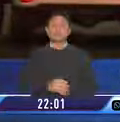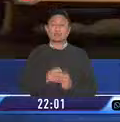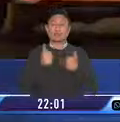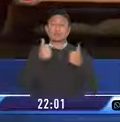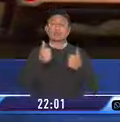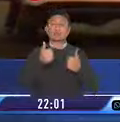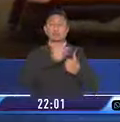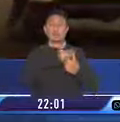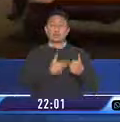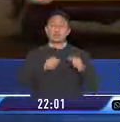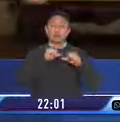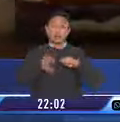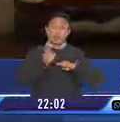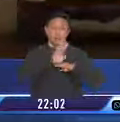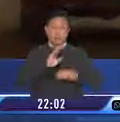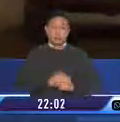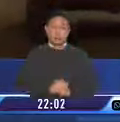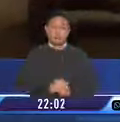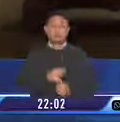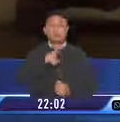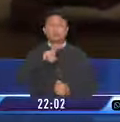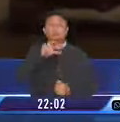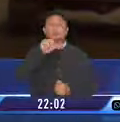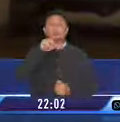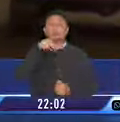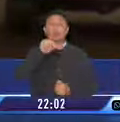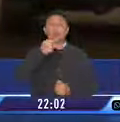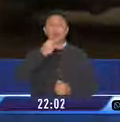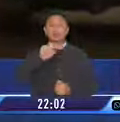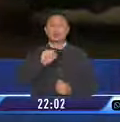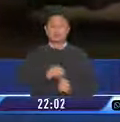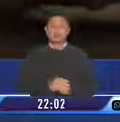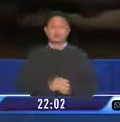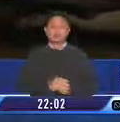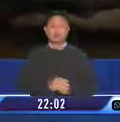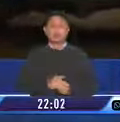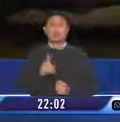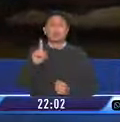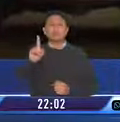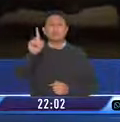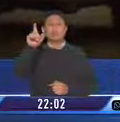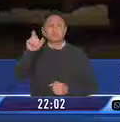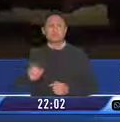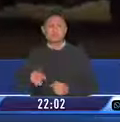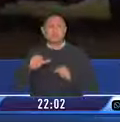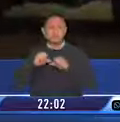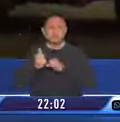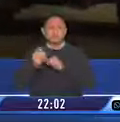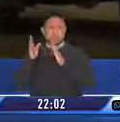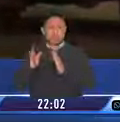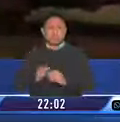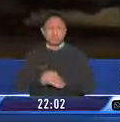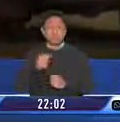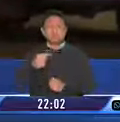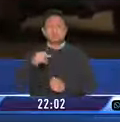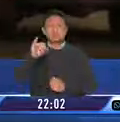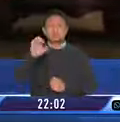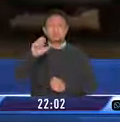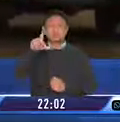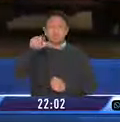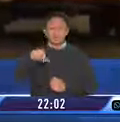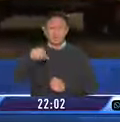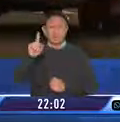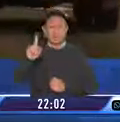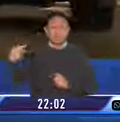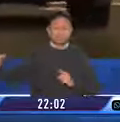Candidatos a la Asamblea Nacional, según Ricardo Vanegas, una de las heridas también habría sido la asambleísta Gisela Molina,